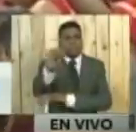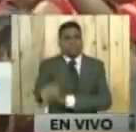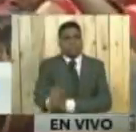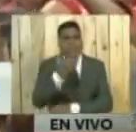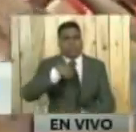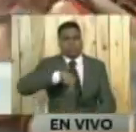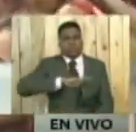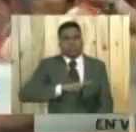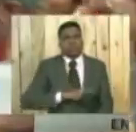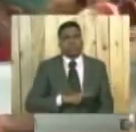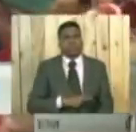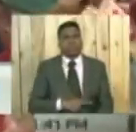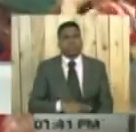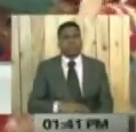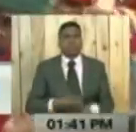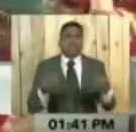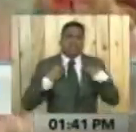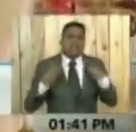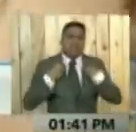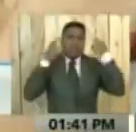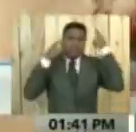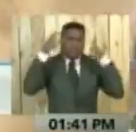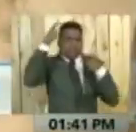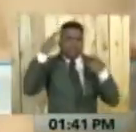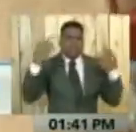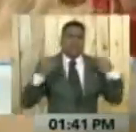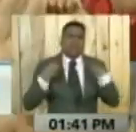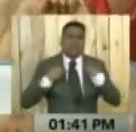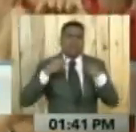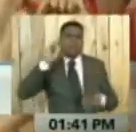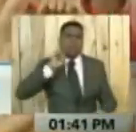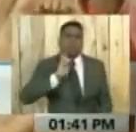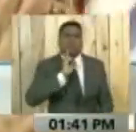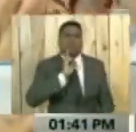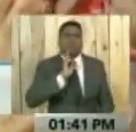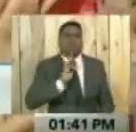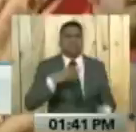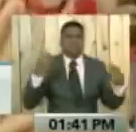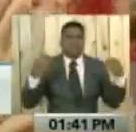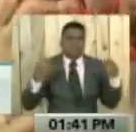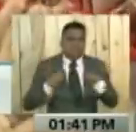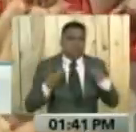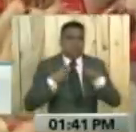venceremos. ¡Que viva Hugo Chávez! ¡Que viva Bolívar! ¡Que